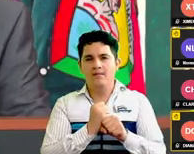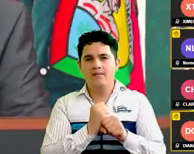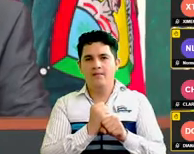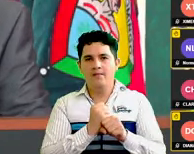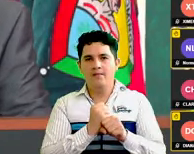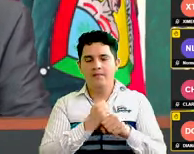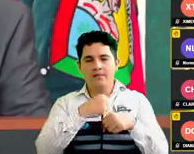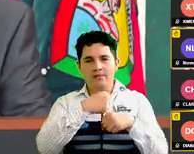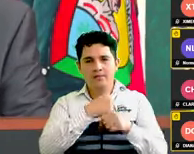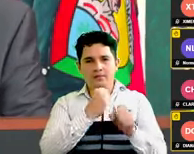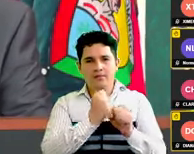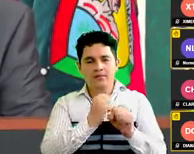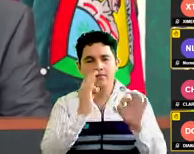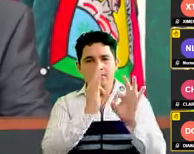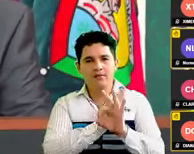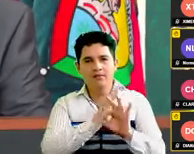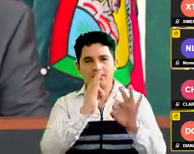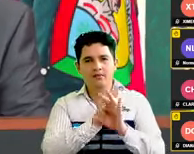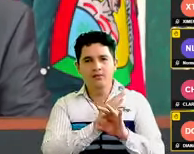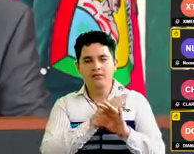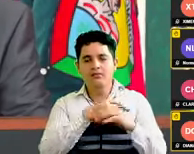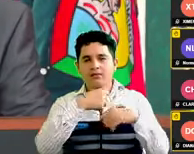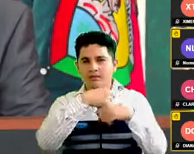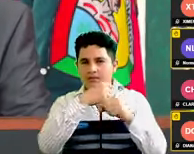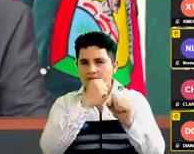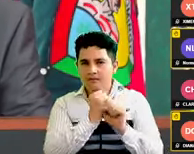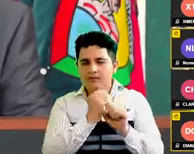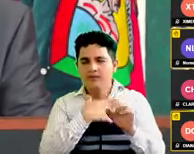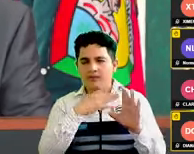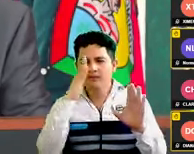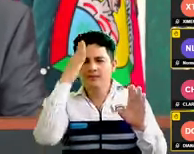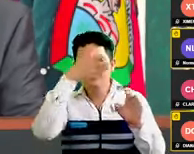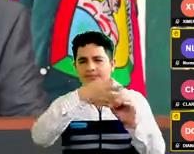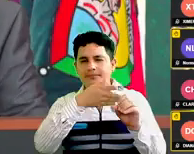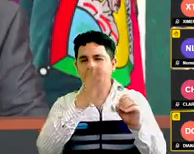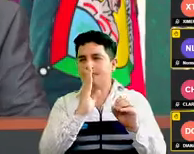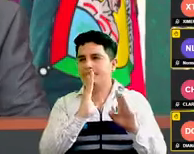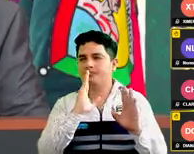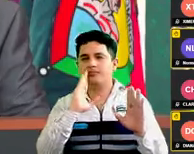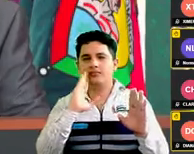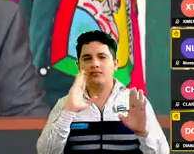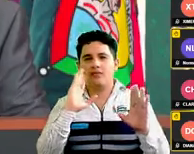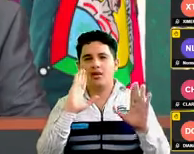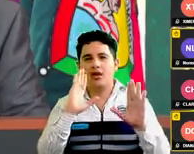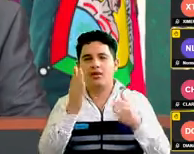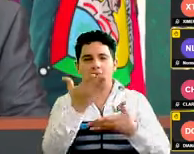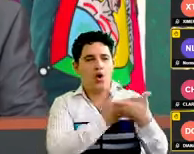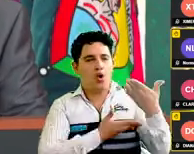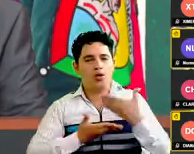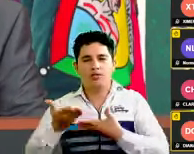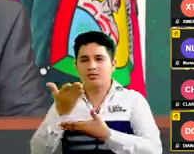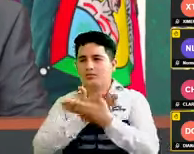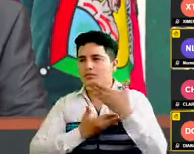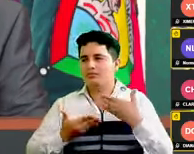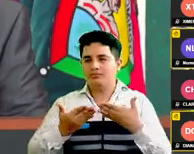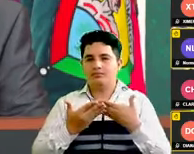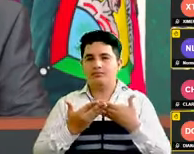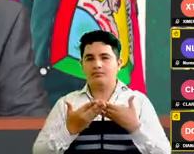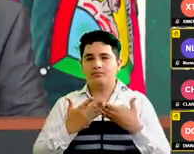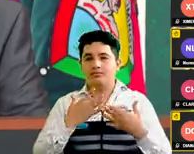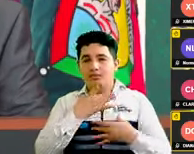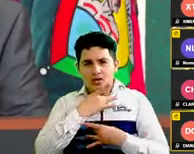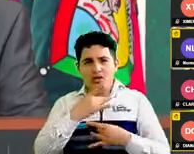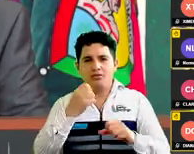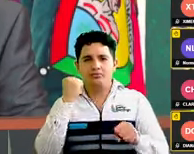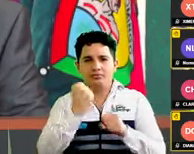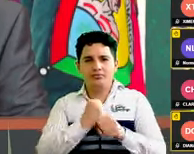articular en función de estar en el contexto nacional e internacional, y lo hace por convicción, porque le gusta trabajar.